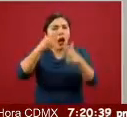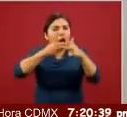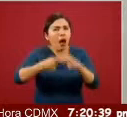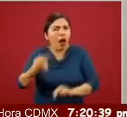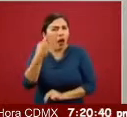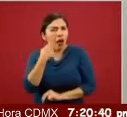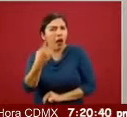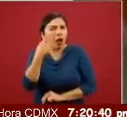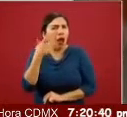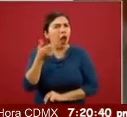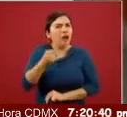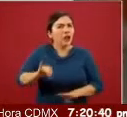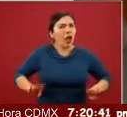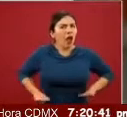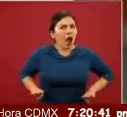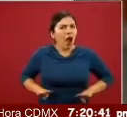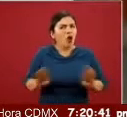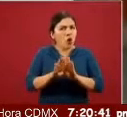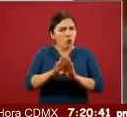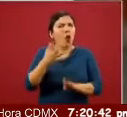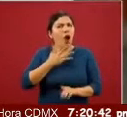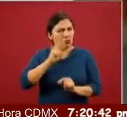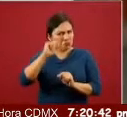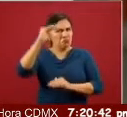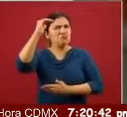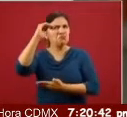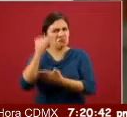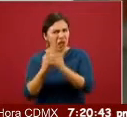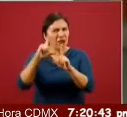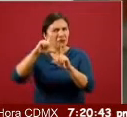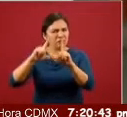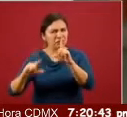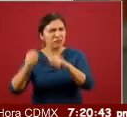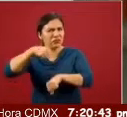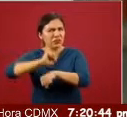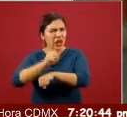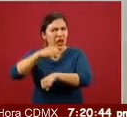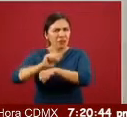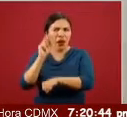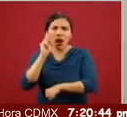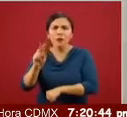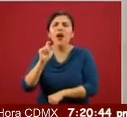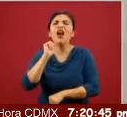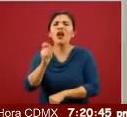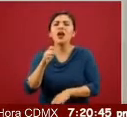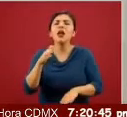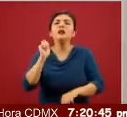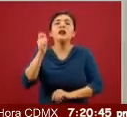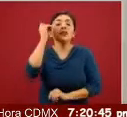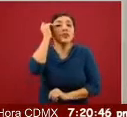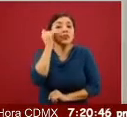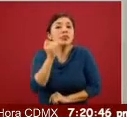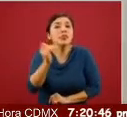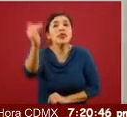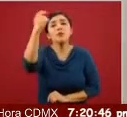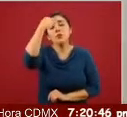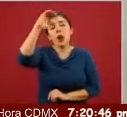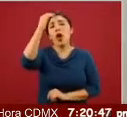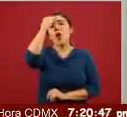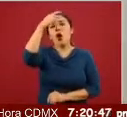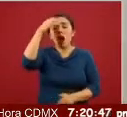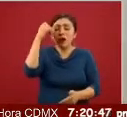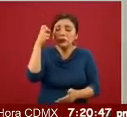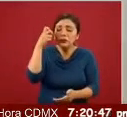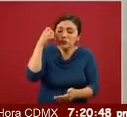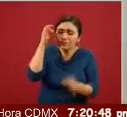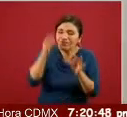teniendo, inclusive ha disminuido un poquito en las últimas semanas, de lo que se demora en conocer un resultado. Ahora